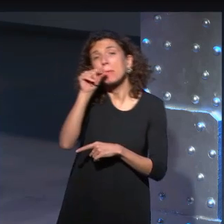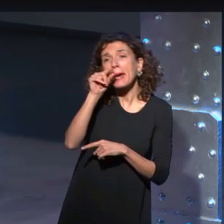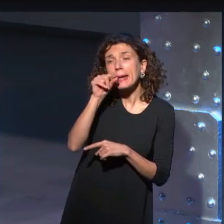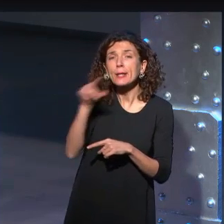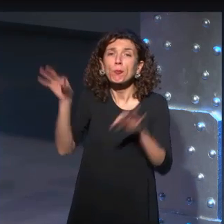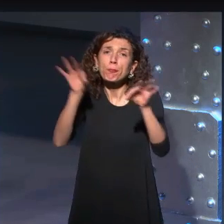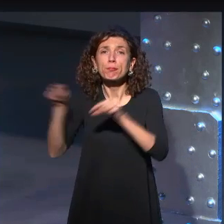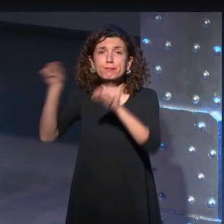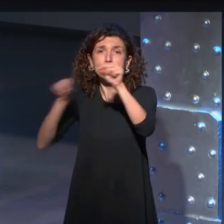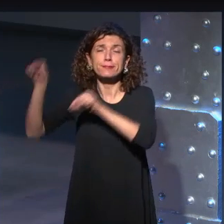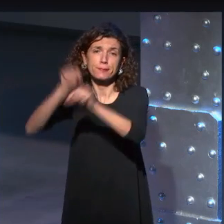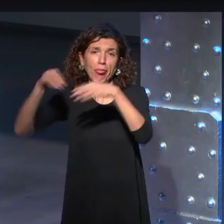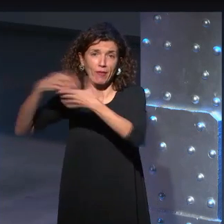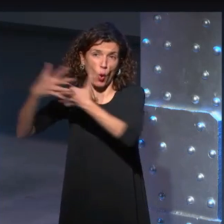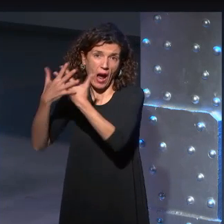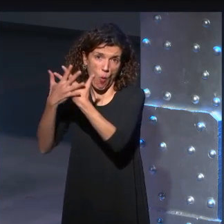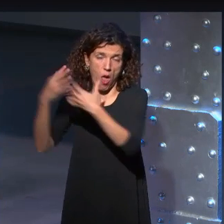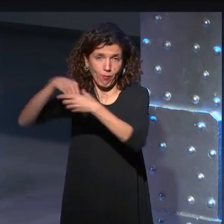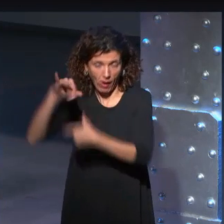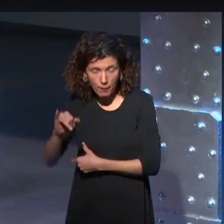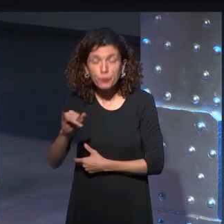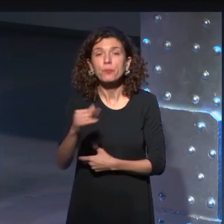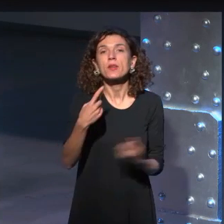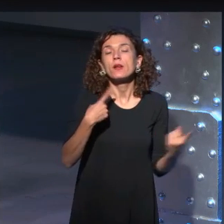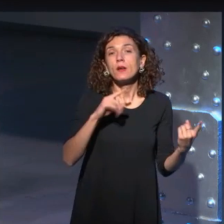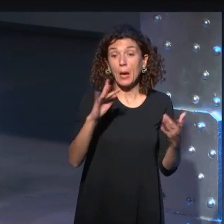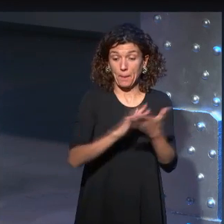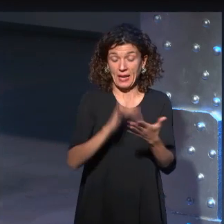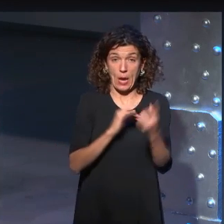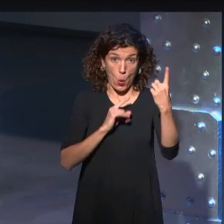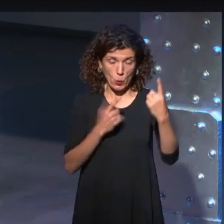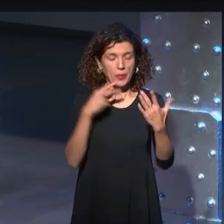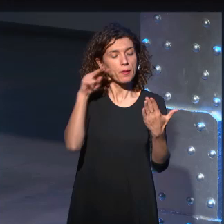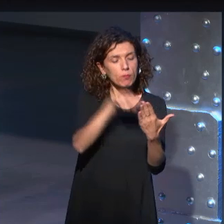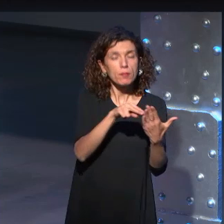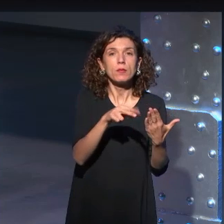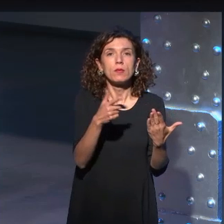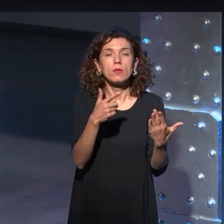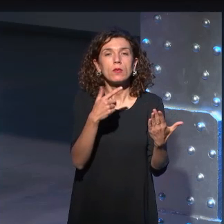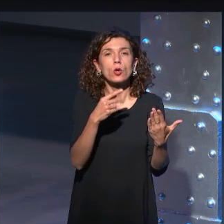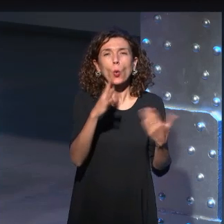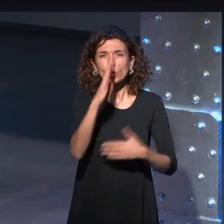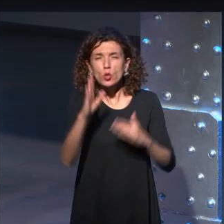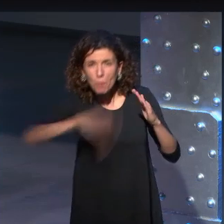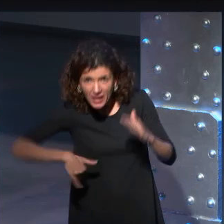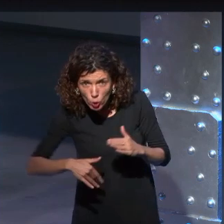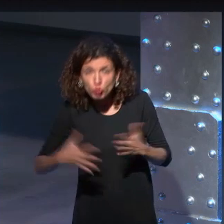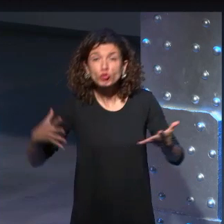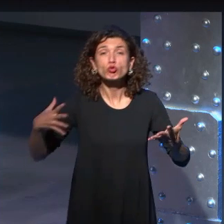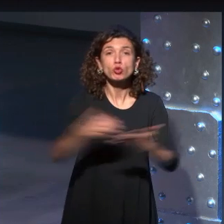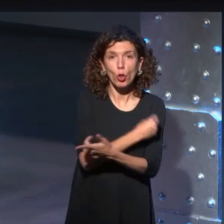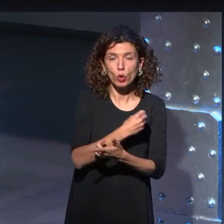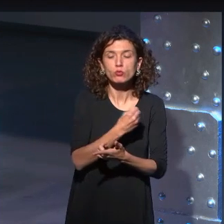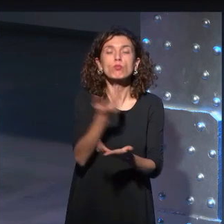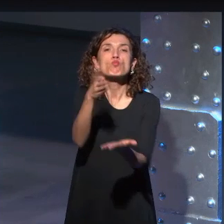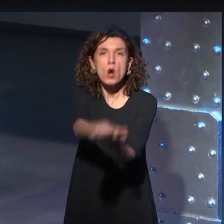australianos brincan dentro de una jaula. Y dice, y es la primera página, en menos de 4 años, todos